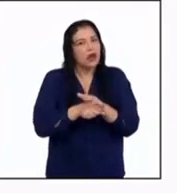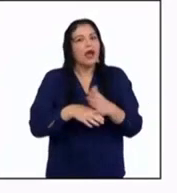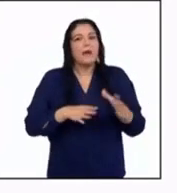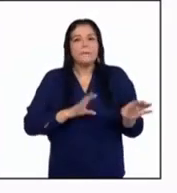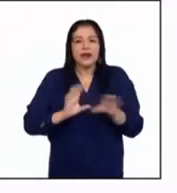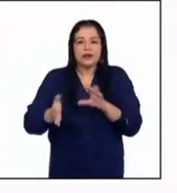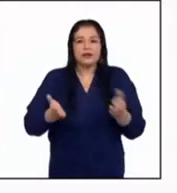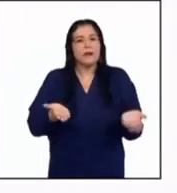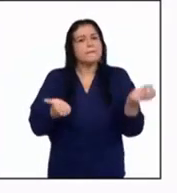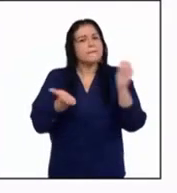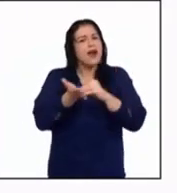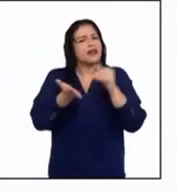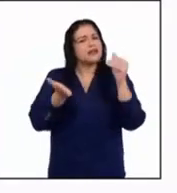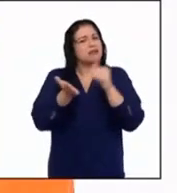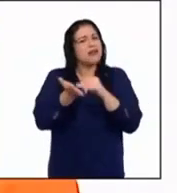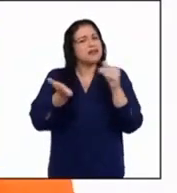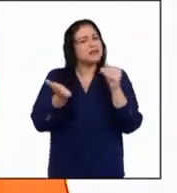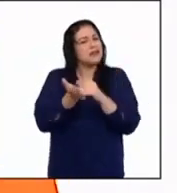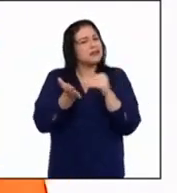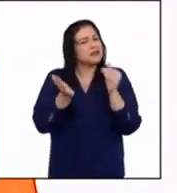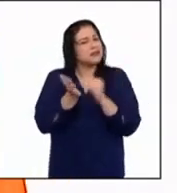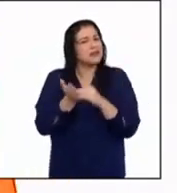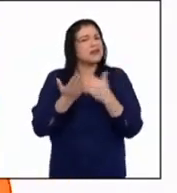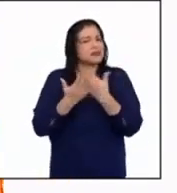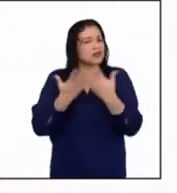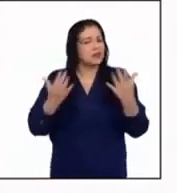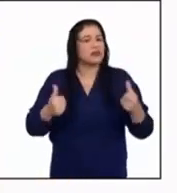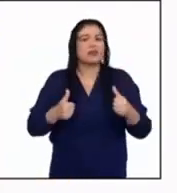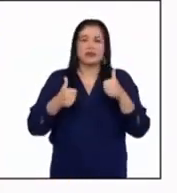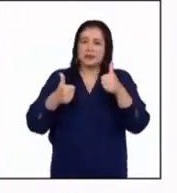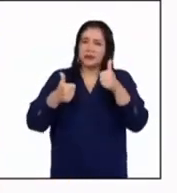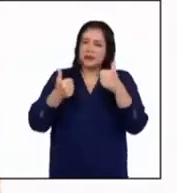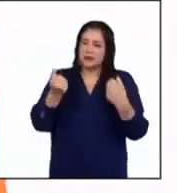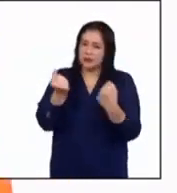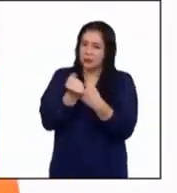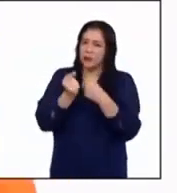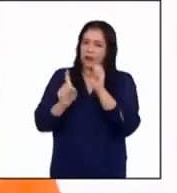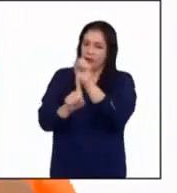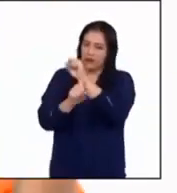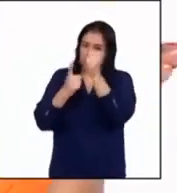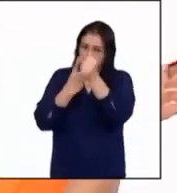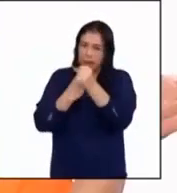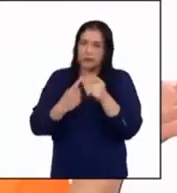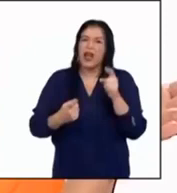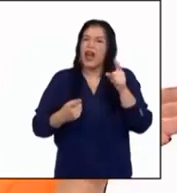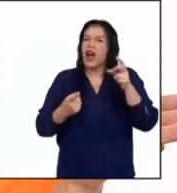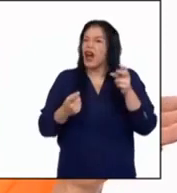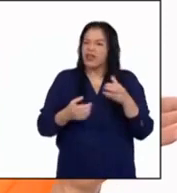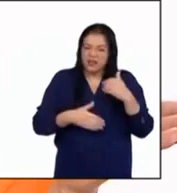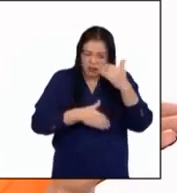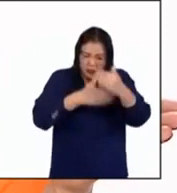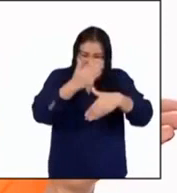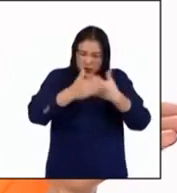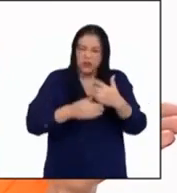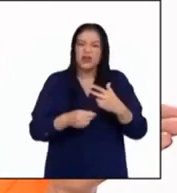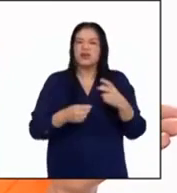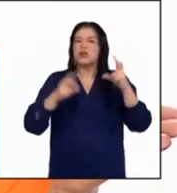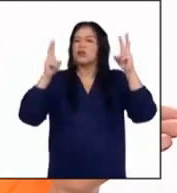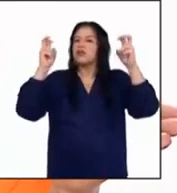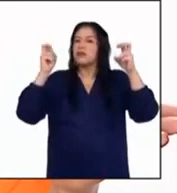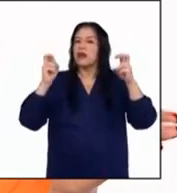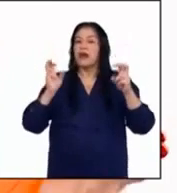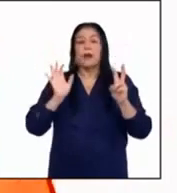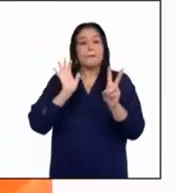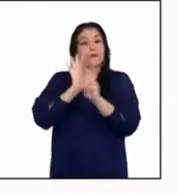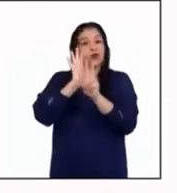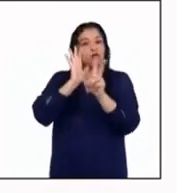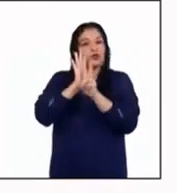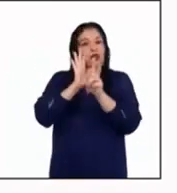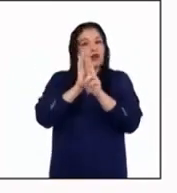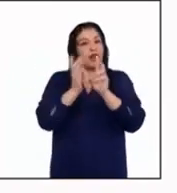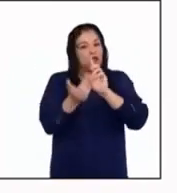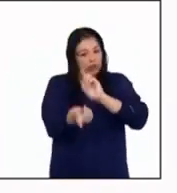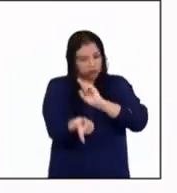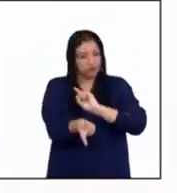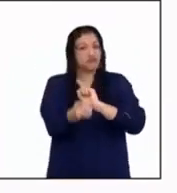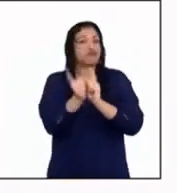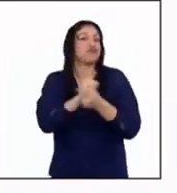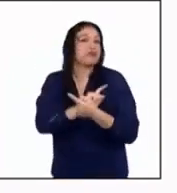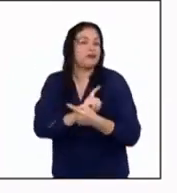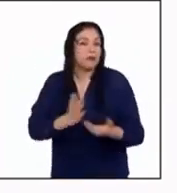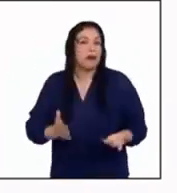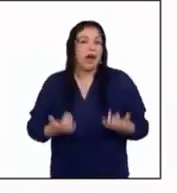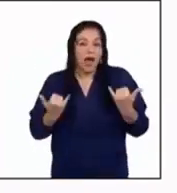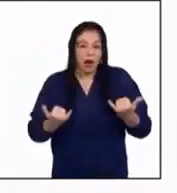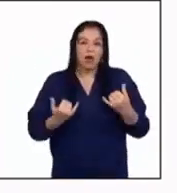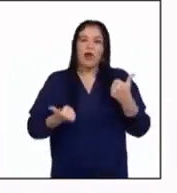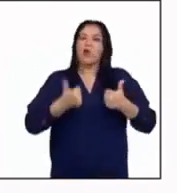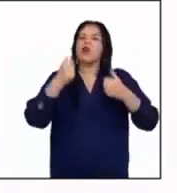mayores resultados sociales. A este proceso lo llamaron voluntariado transformador. Ahora el reto de